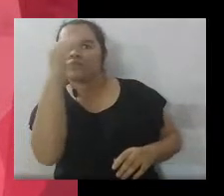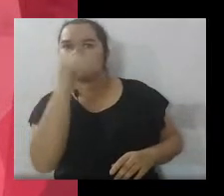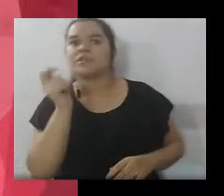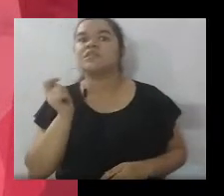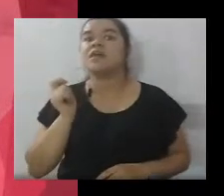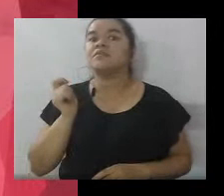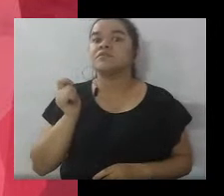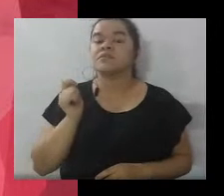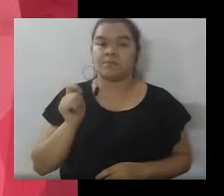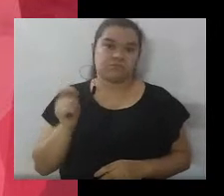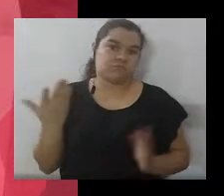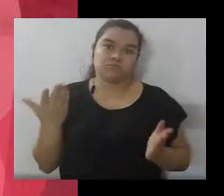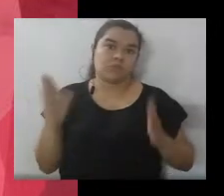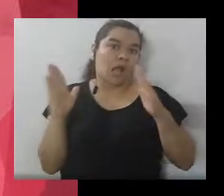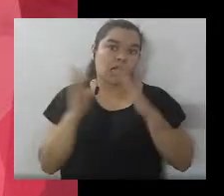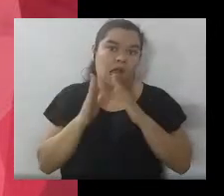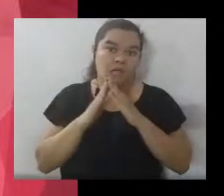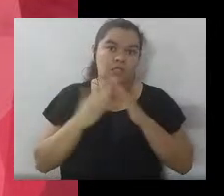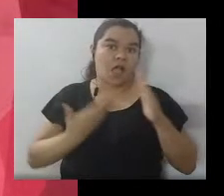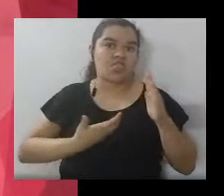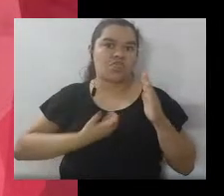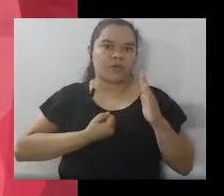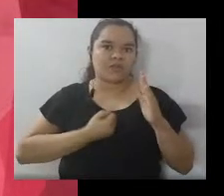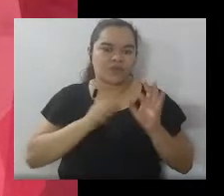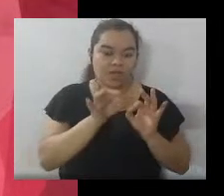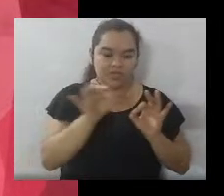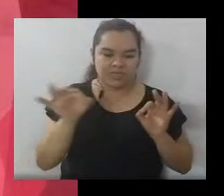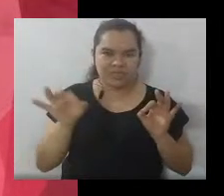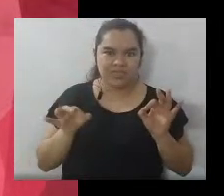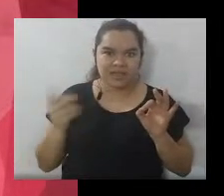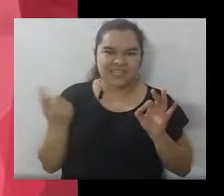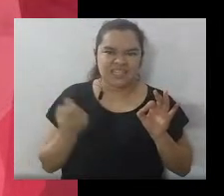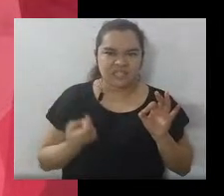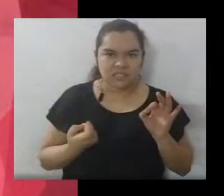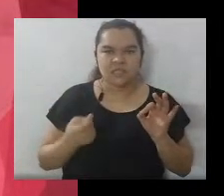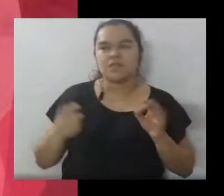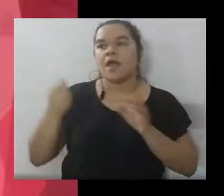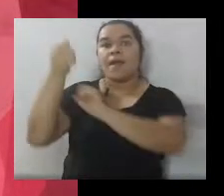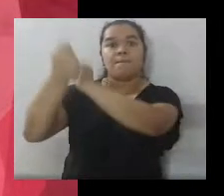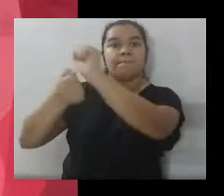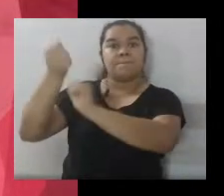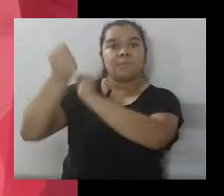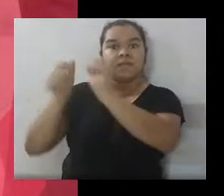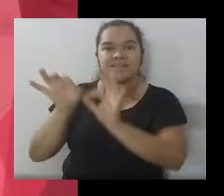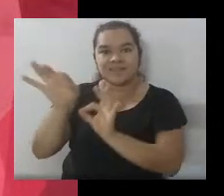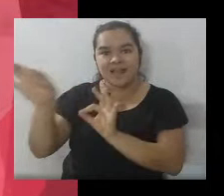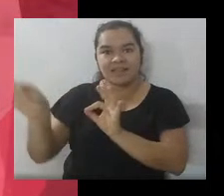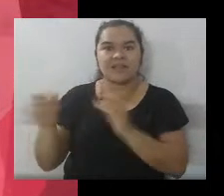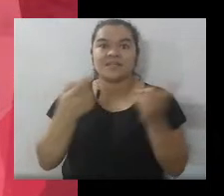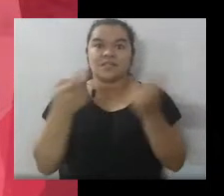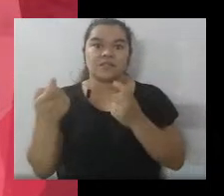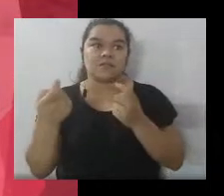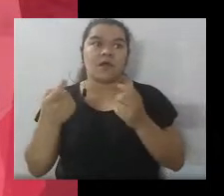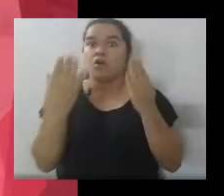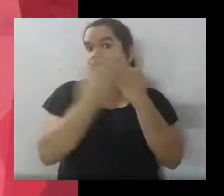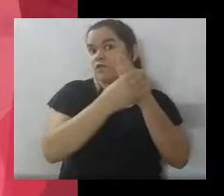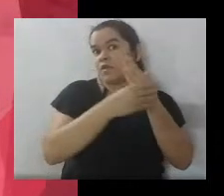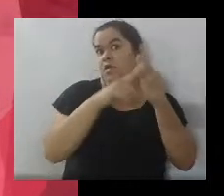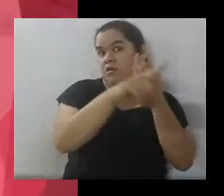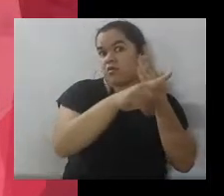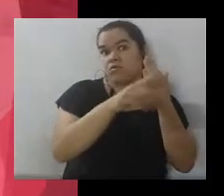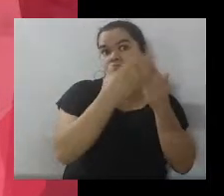los propietarios de los inmuebles, las empresas de servicios públicos, las constructoras,